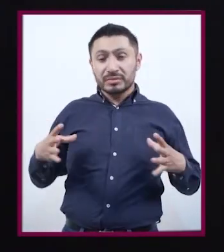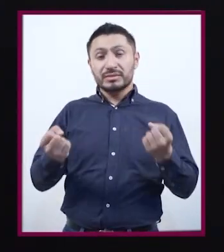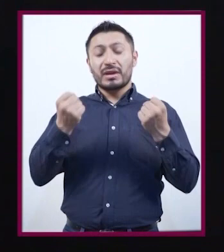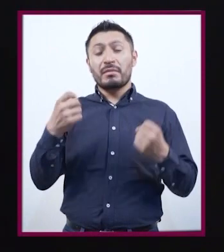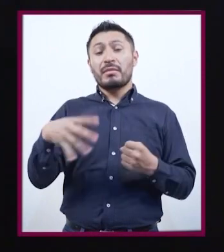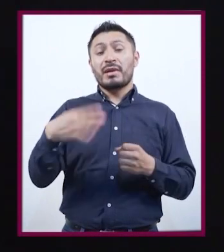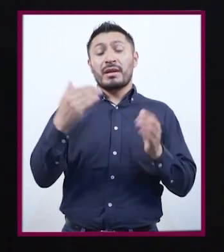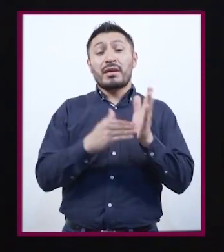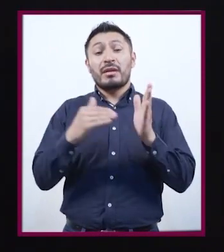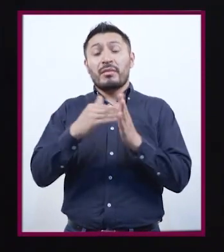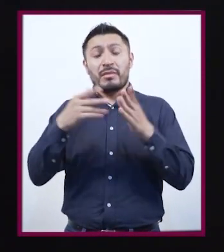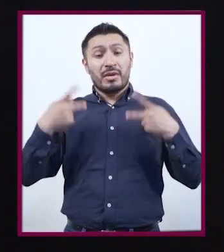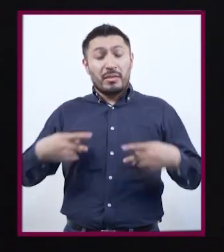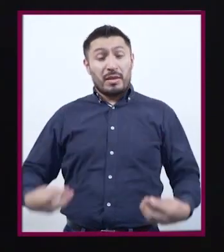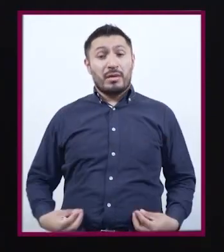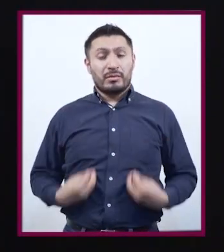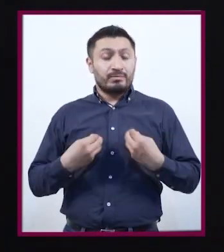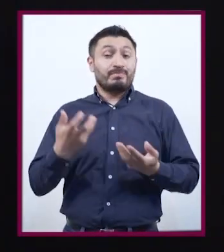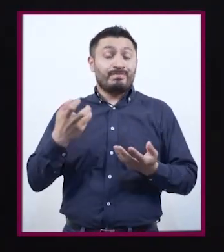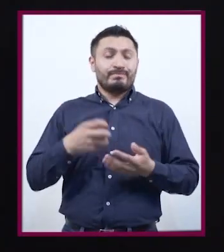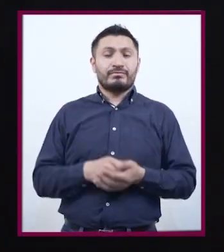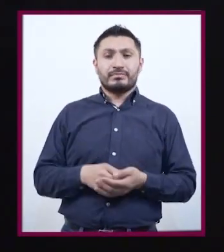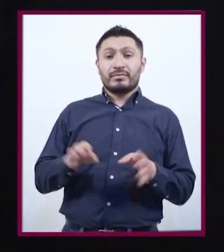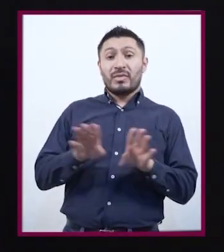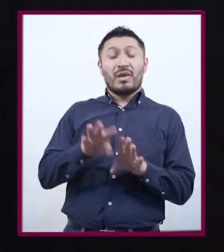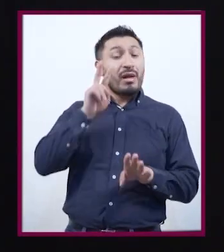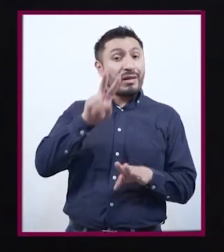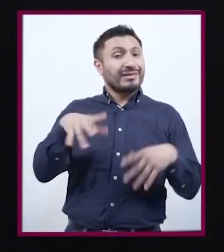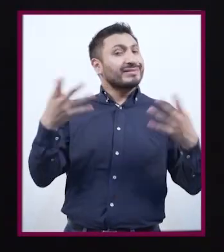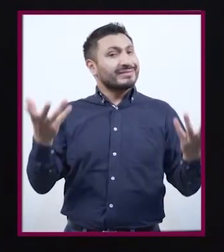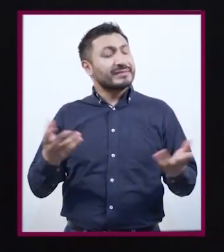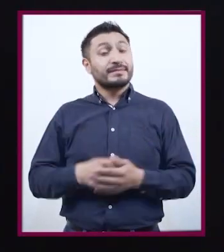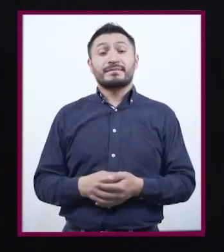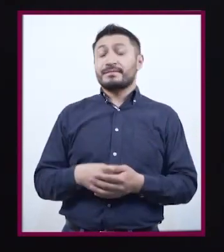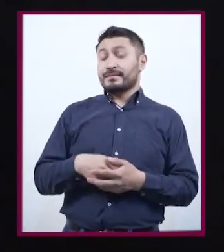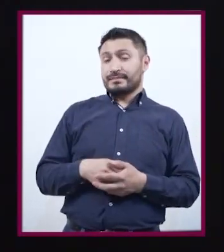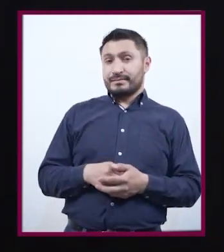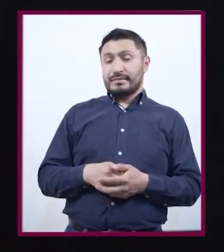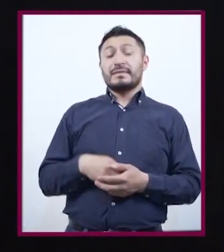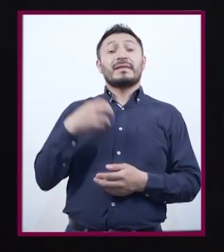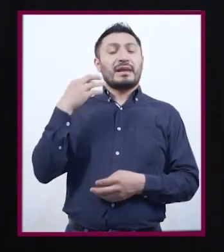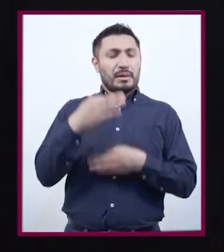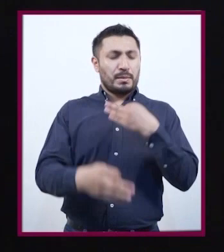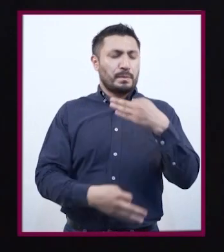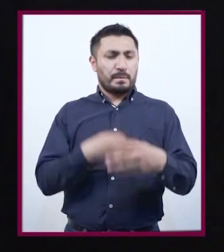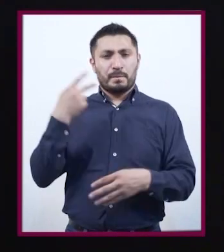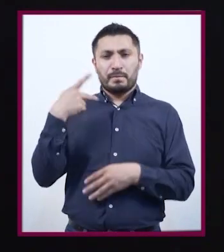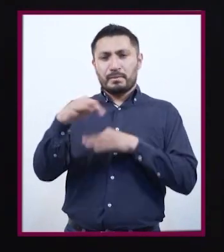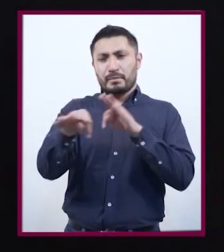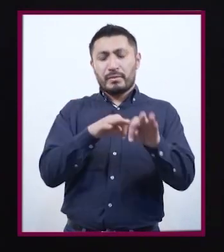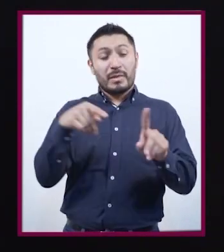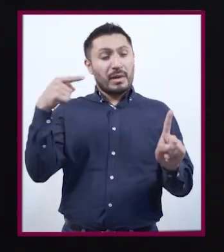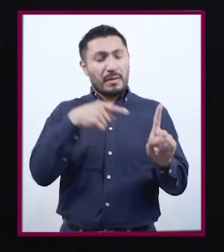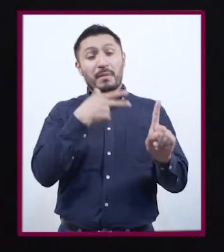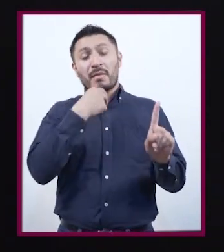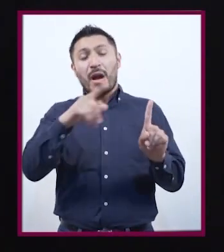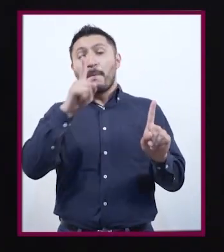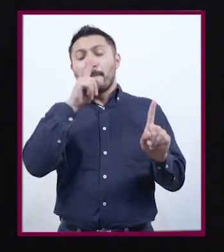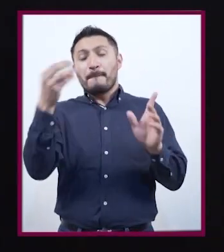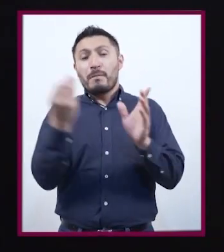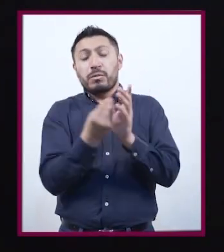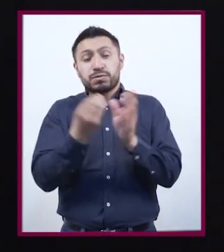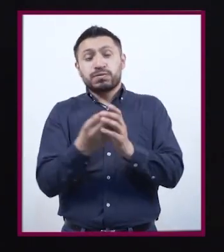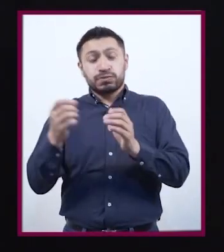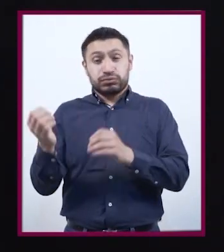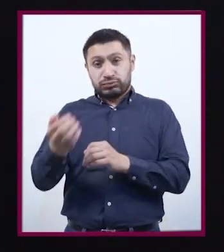de la guerra y salvó alrededor de 14 millones de vidas. ¿Cómo ves? Por cierto, todo este trabajo de Turing